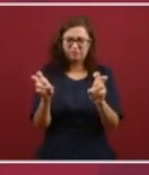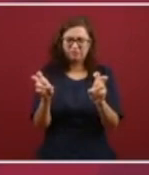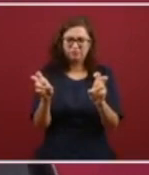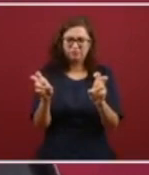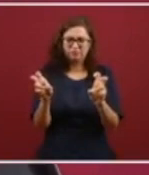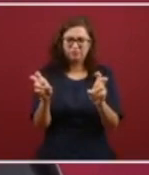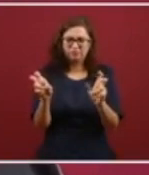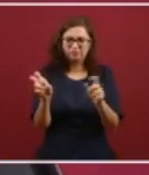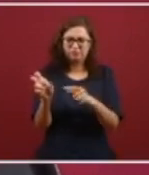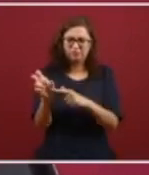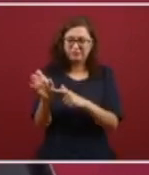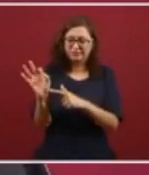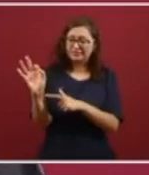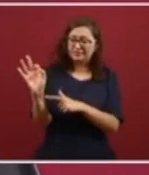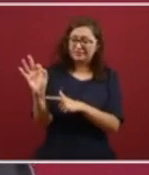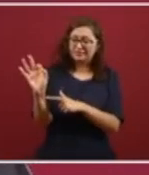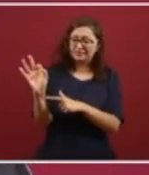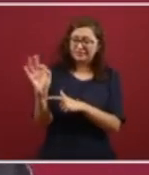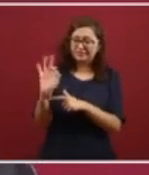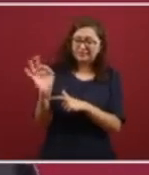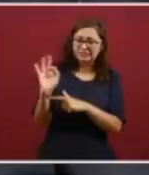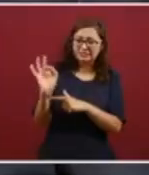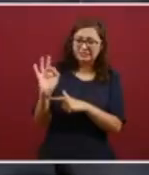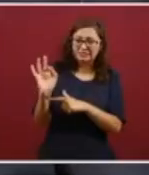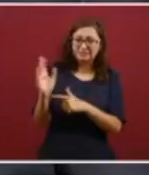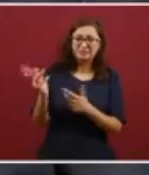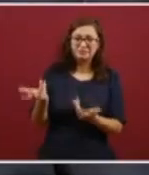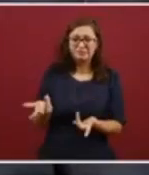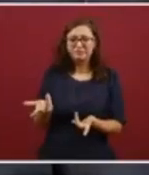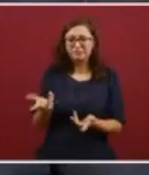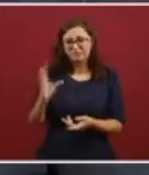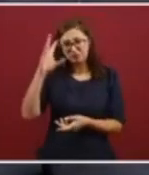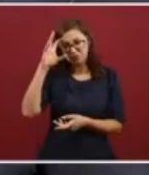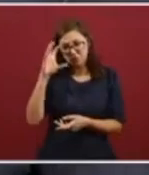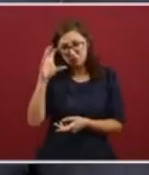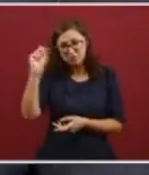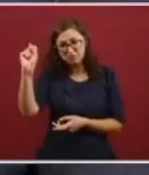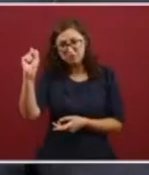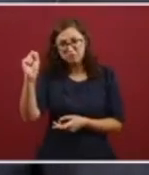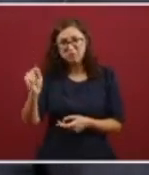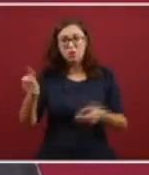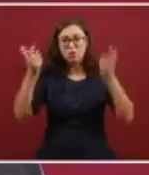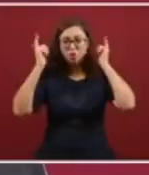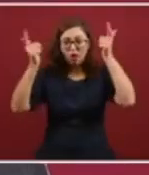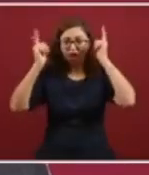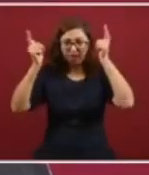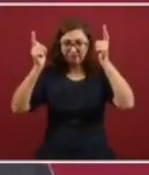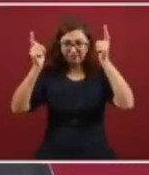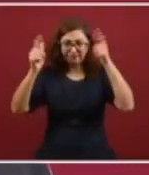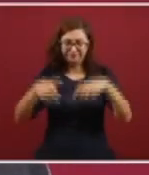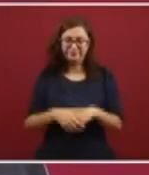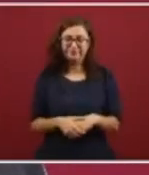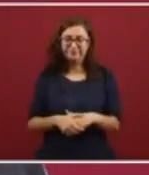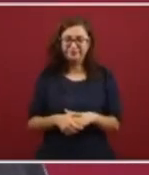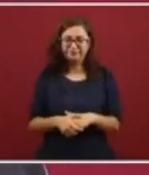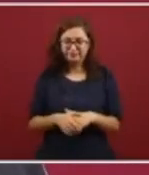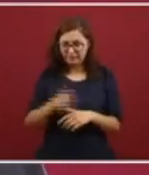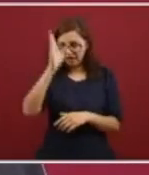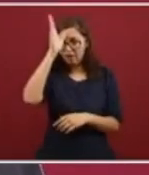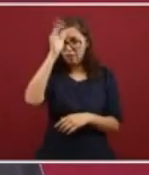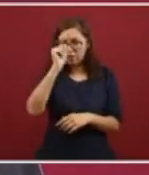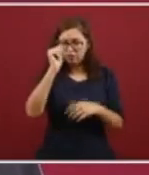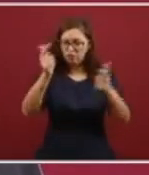esta palabra en sentido amplio, este concepto, ojalá y haya un